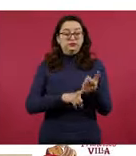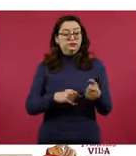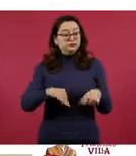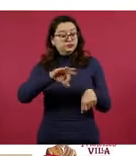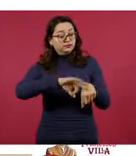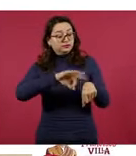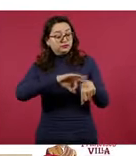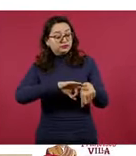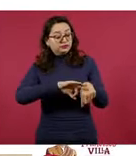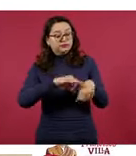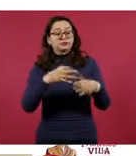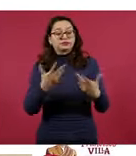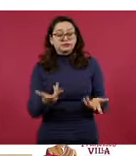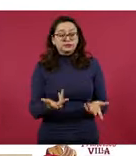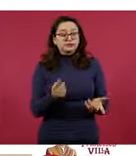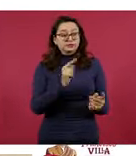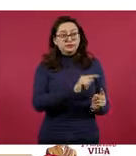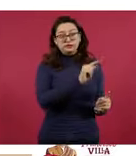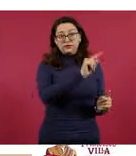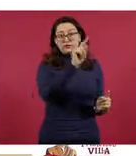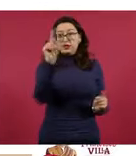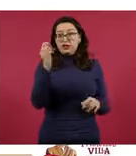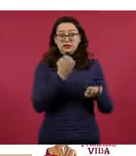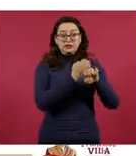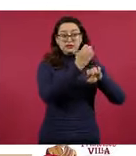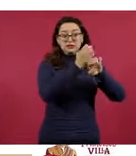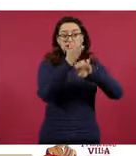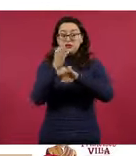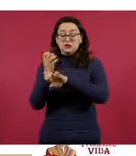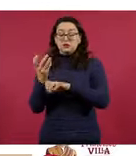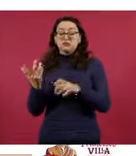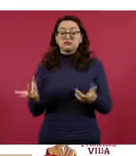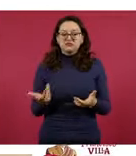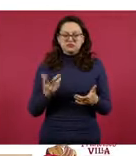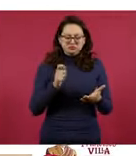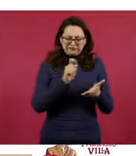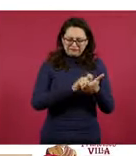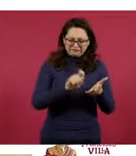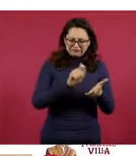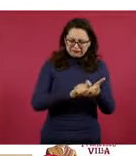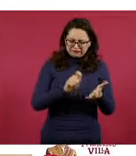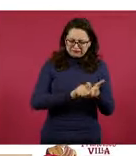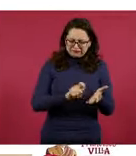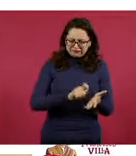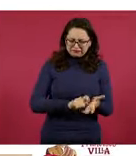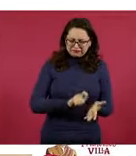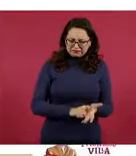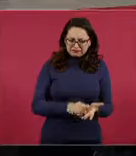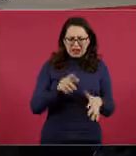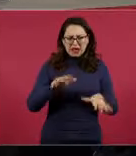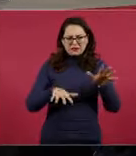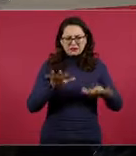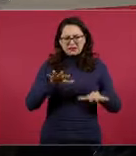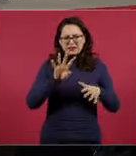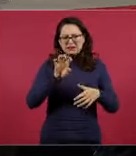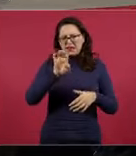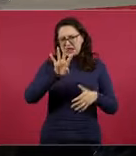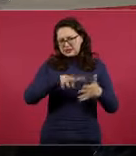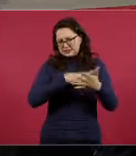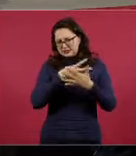tenían las instituciones en los estados, a veces eran con registros manuales, otras veces con hojas de cálculo como